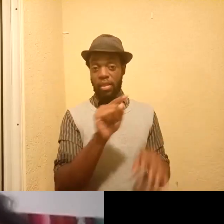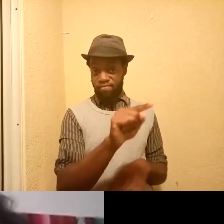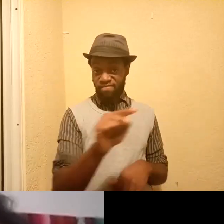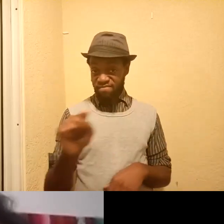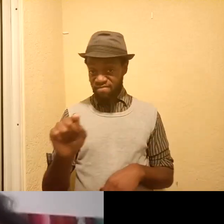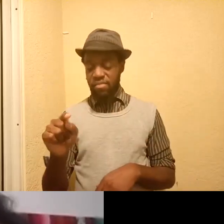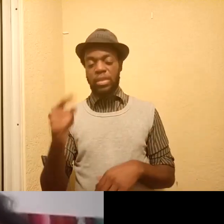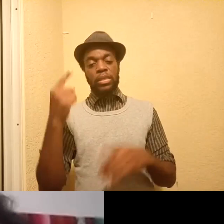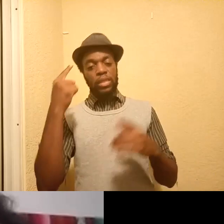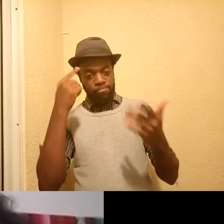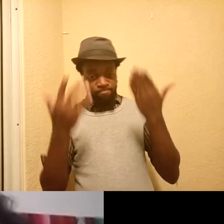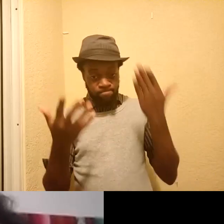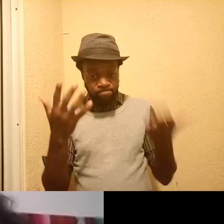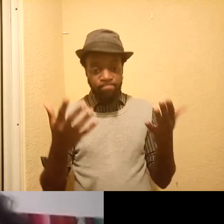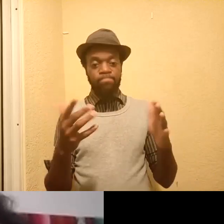buenos